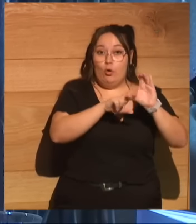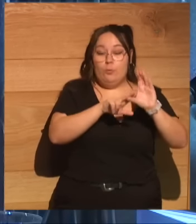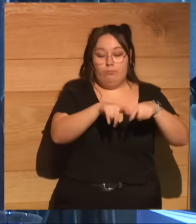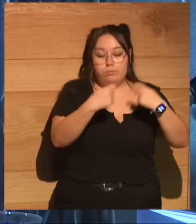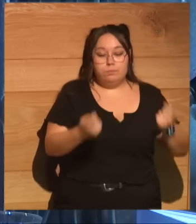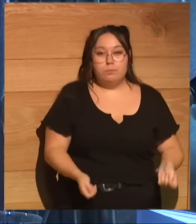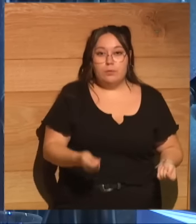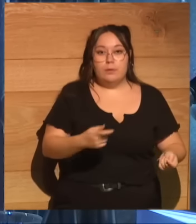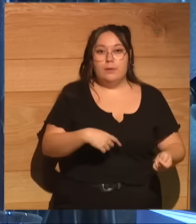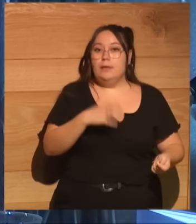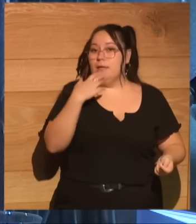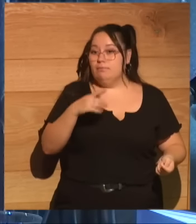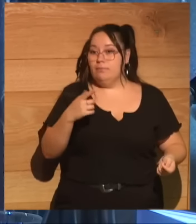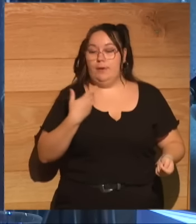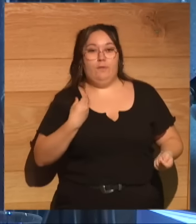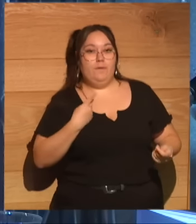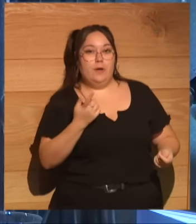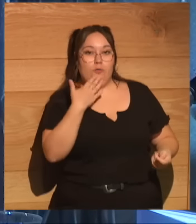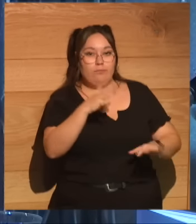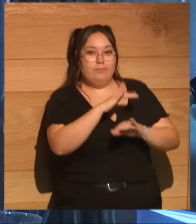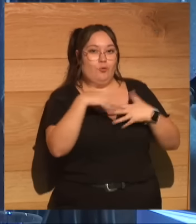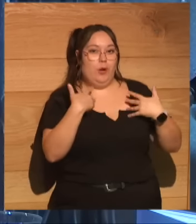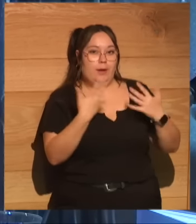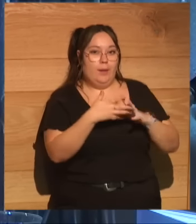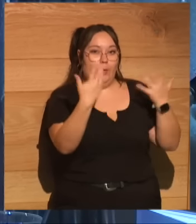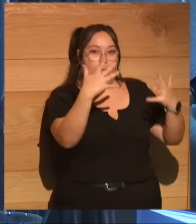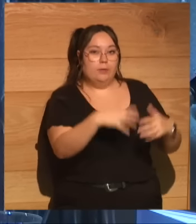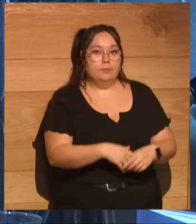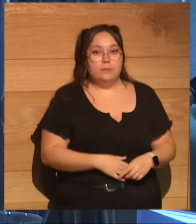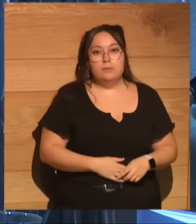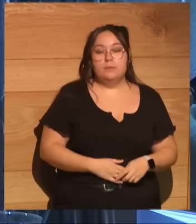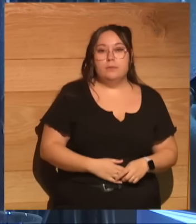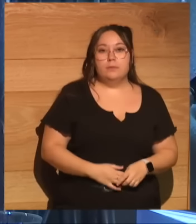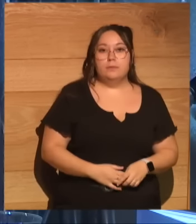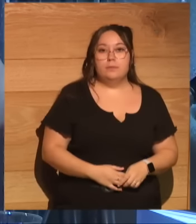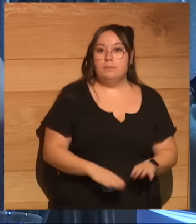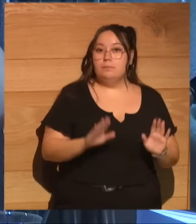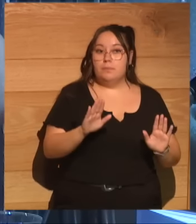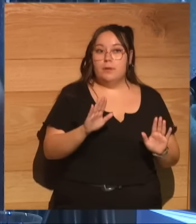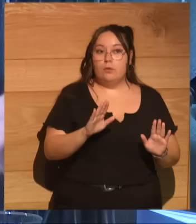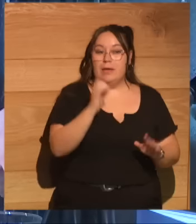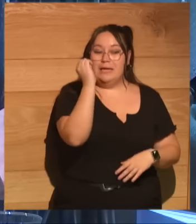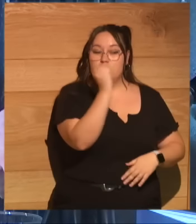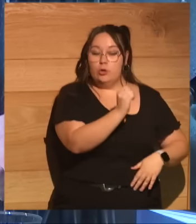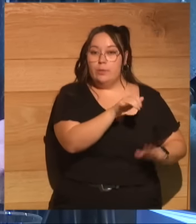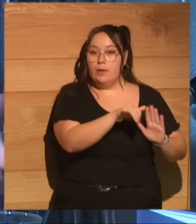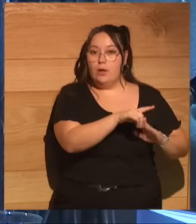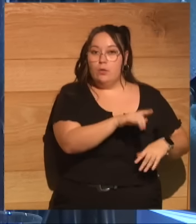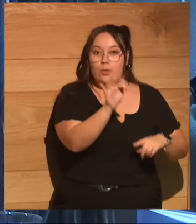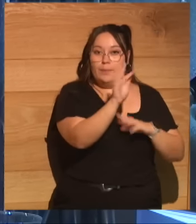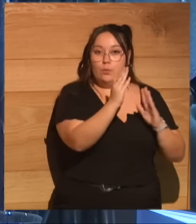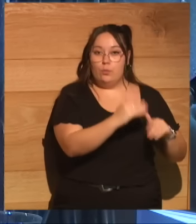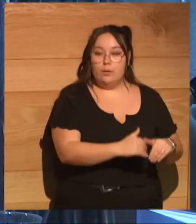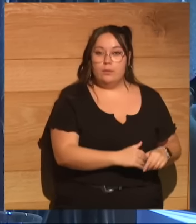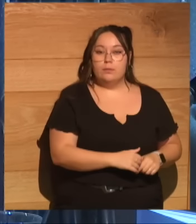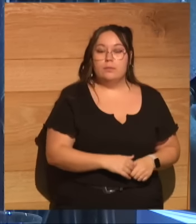vivía con alegría, sí, con felicidad. Aplaudía, sí. Claro. Pero mi psicópata al lado no tenía un cementerio.